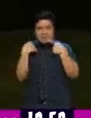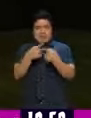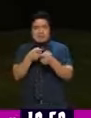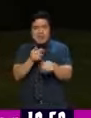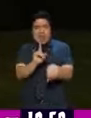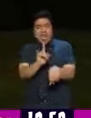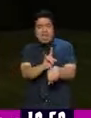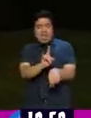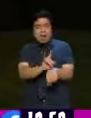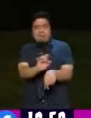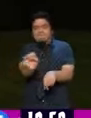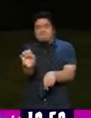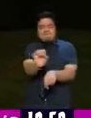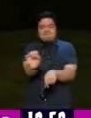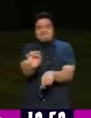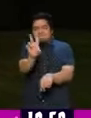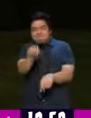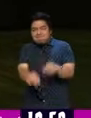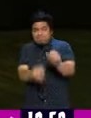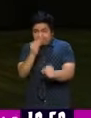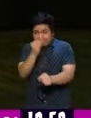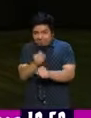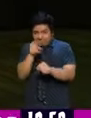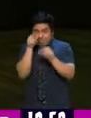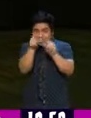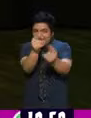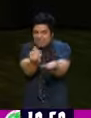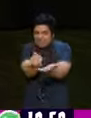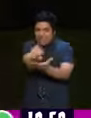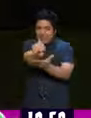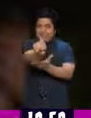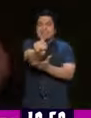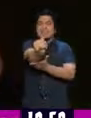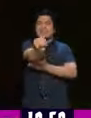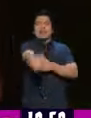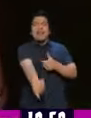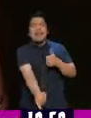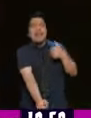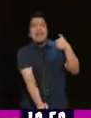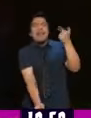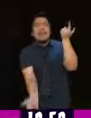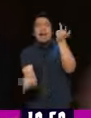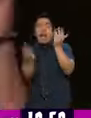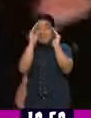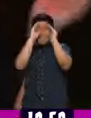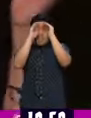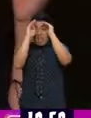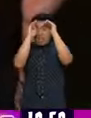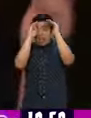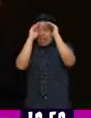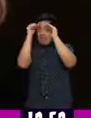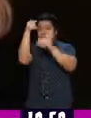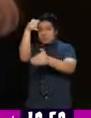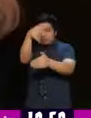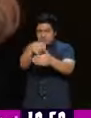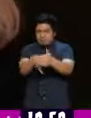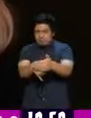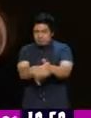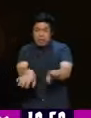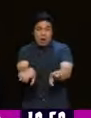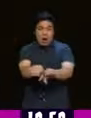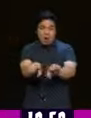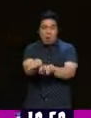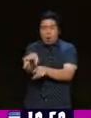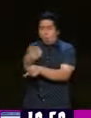que fingir. Ahora solo tienes que decidir. Piénsalo bien, como